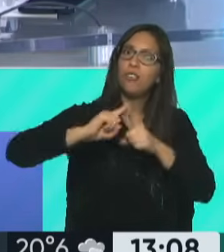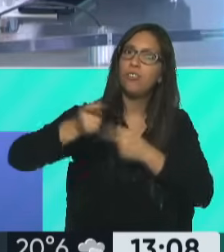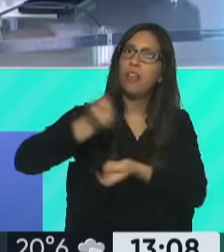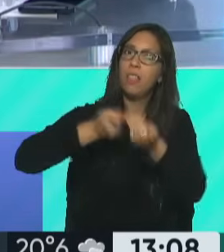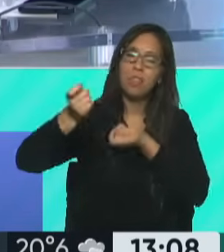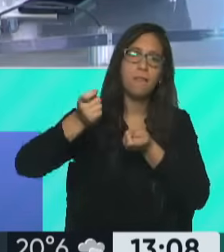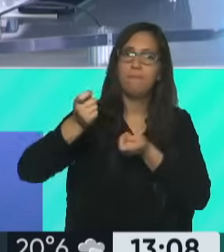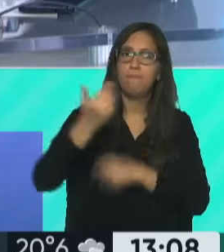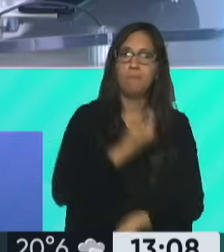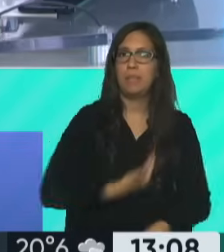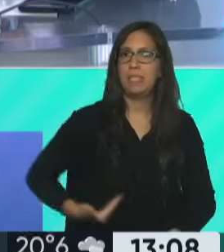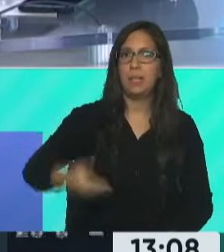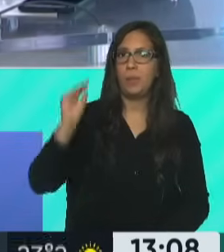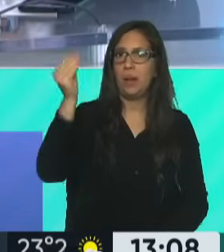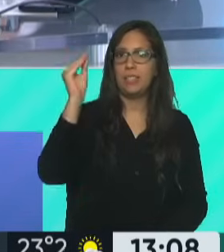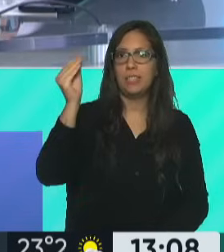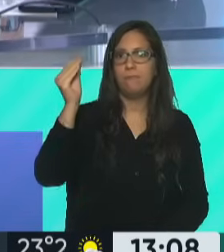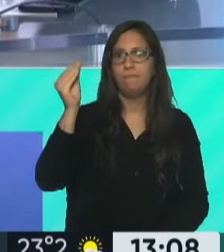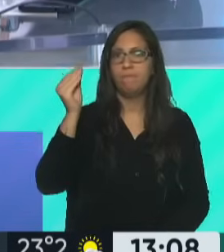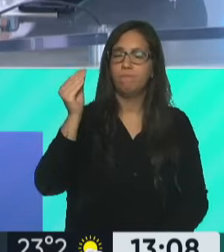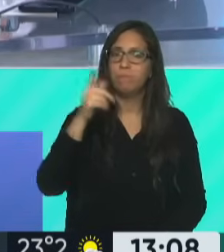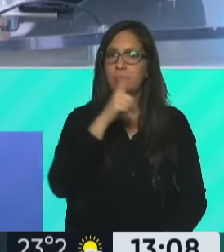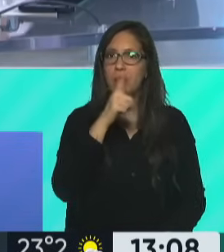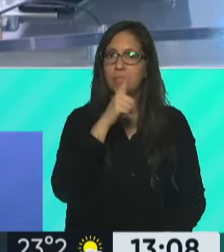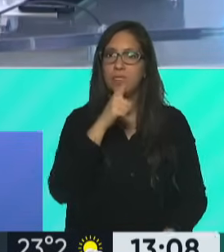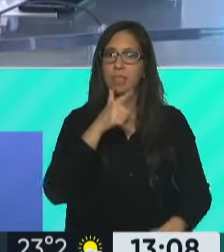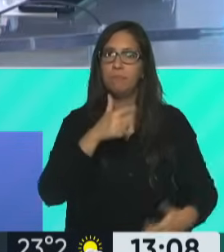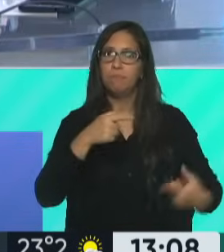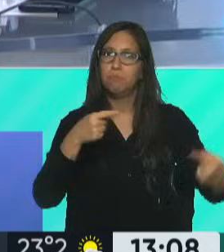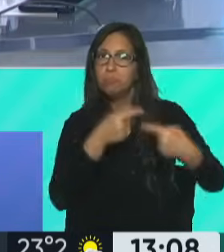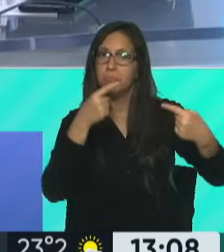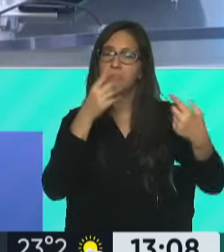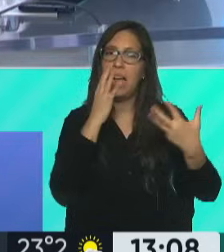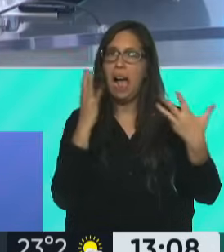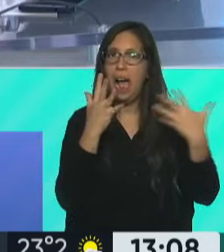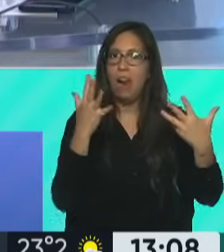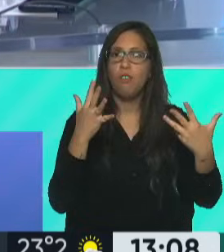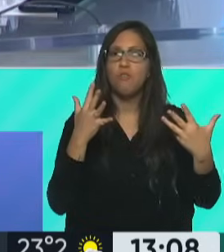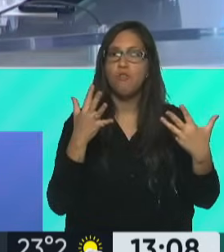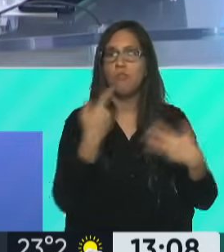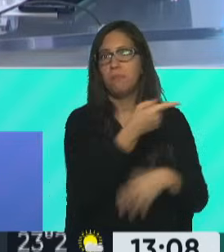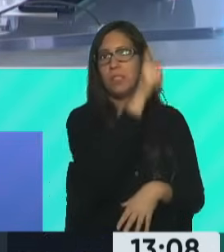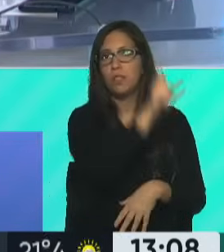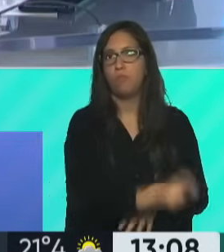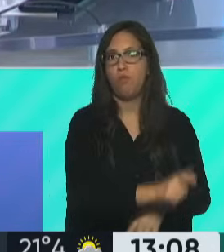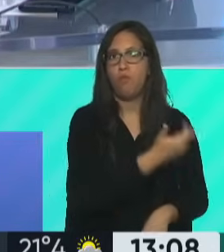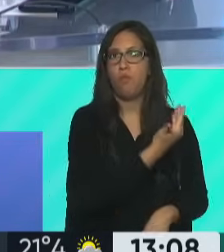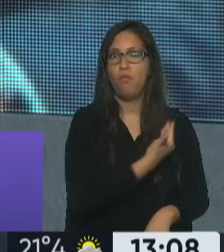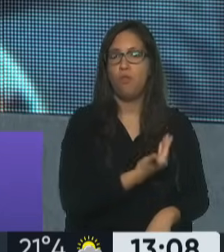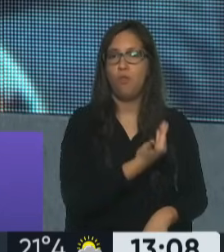de Brasil después de algún encontronazo y entredicho que ya ha tenido con el candidato